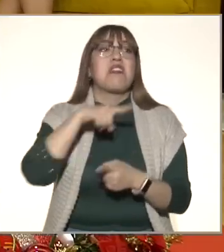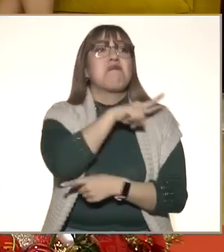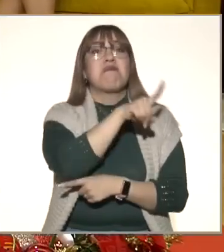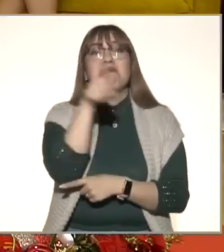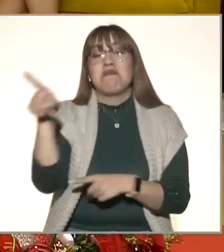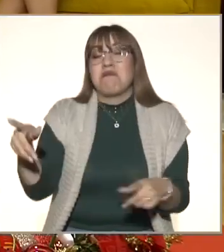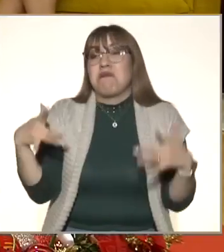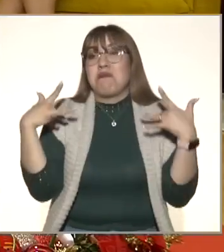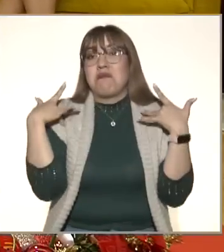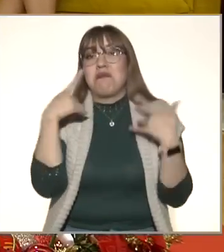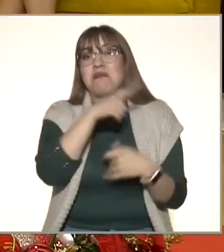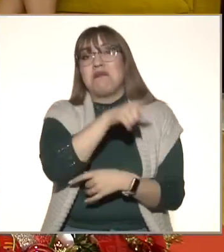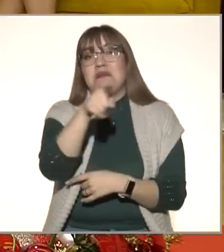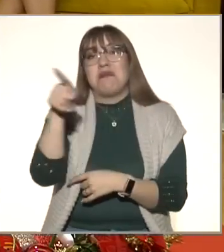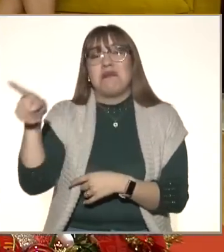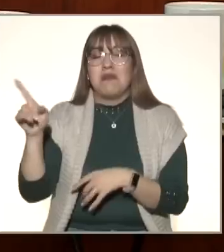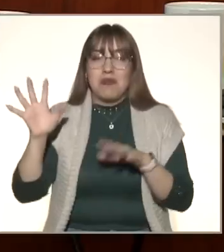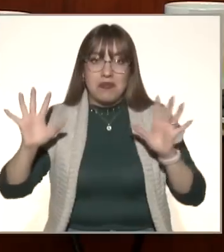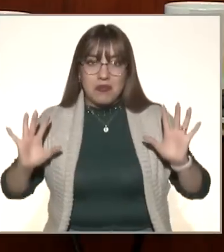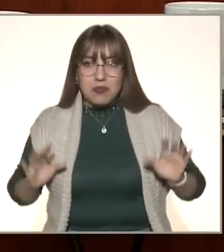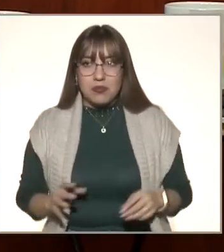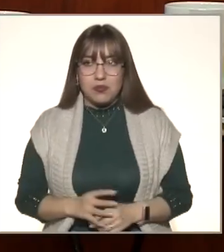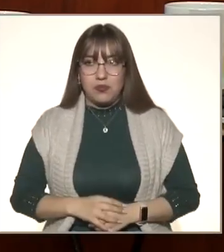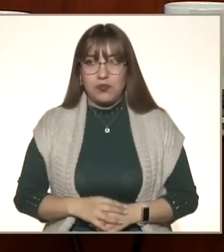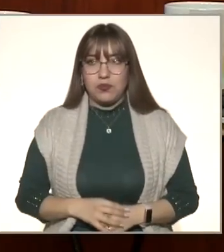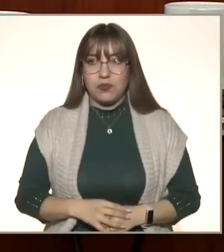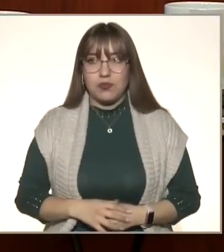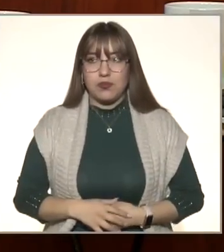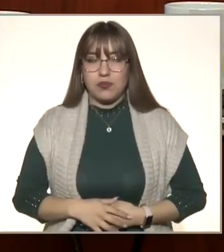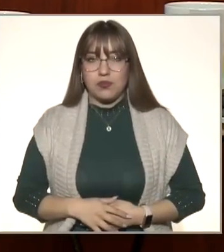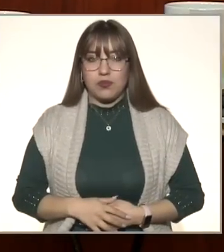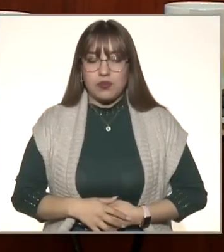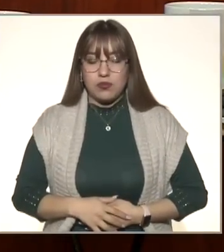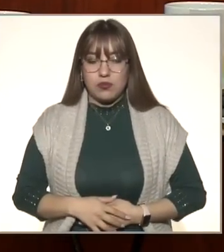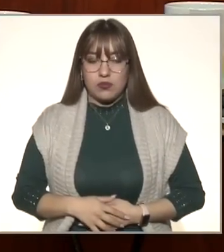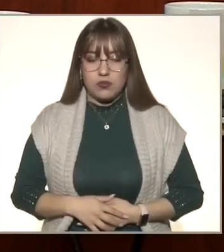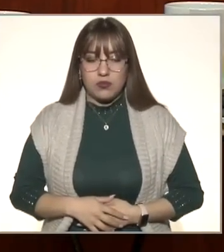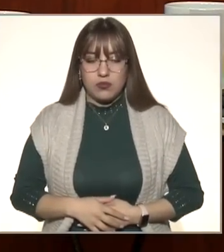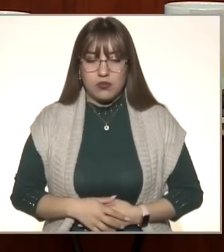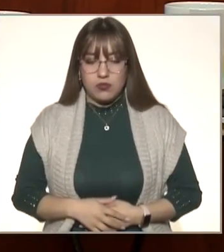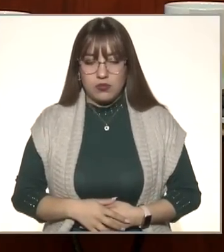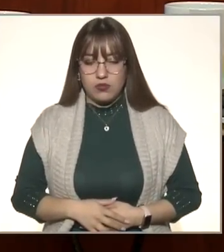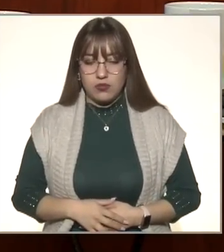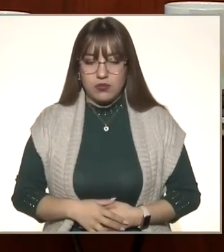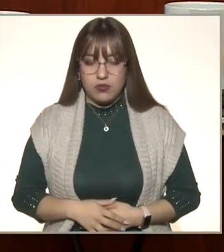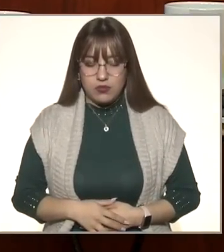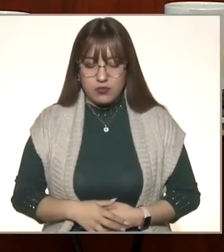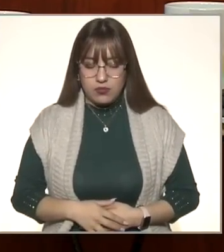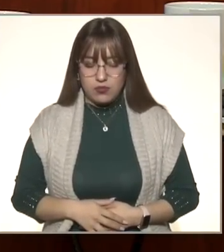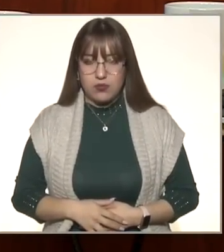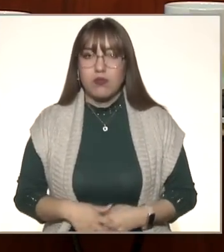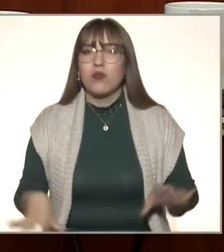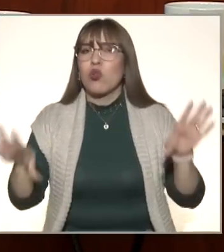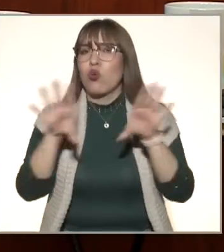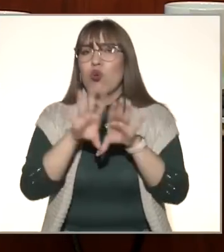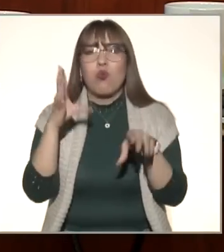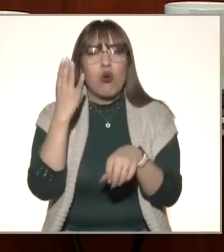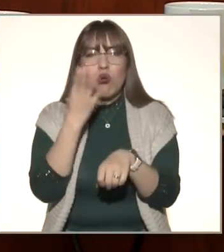A quien le quede el saco, ¿no? Entonces, algo que podríamos hacer es, bueno, cómo se pueden solucionar es desde